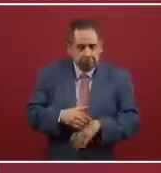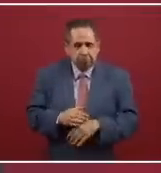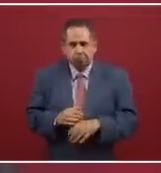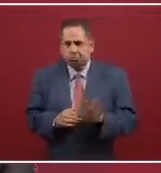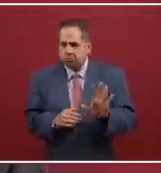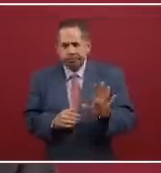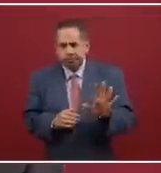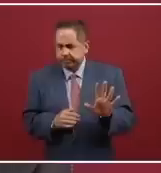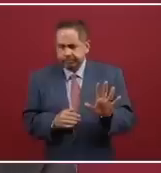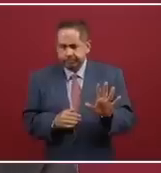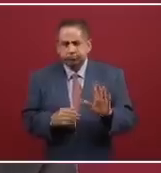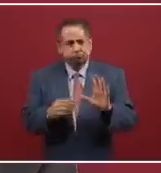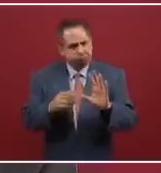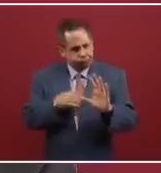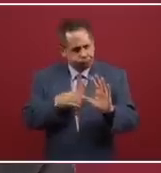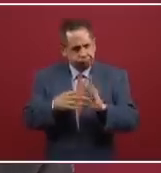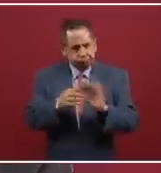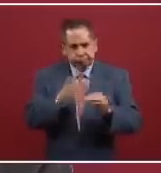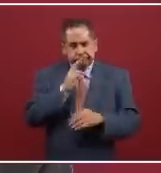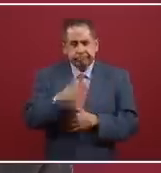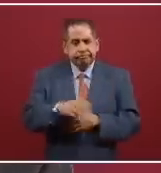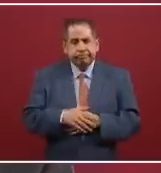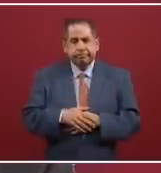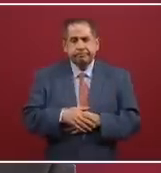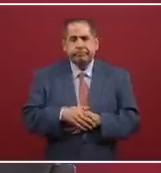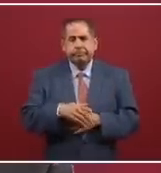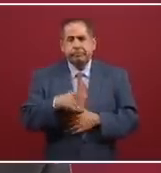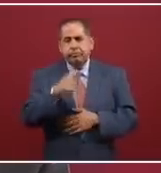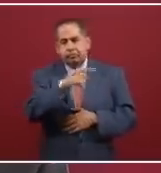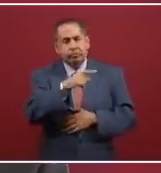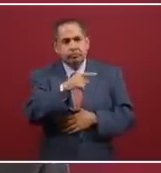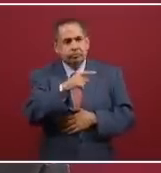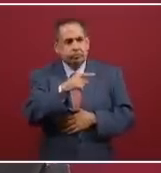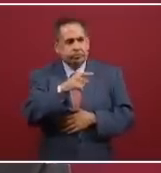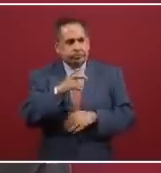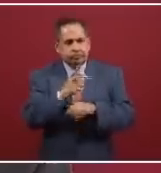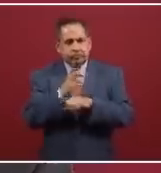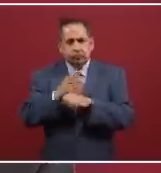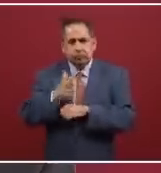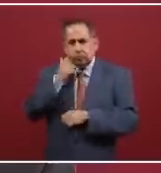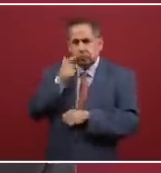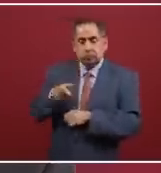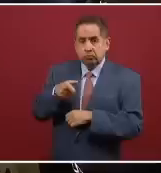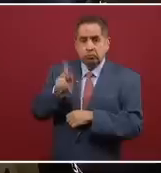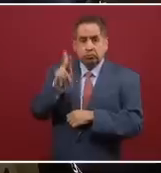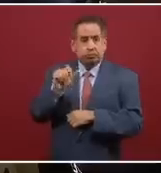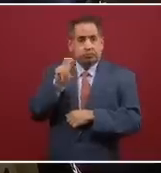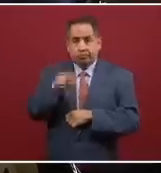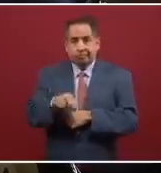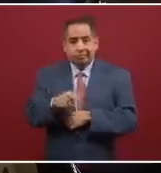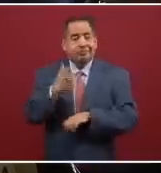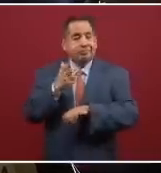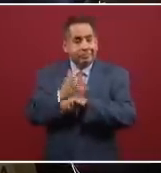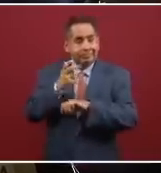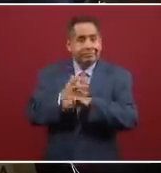y yo les comentaba lo siguiente eeuu no es lo que quería esto no era su plan principal